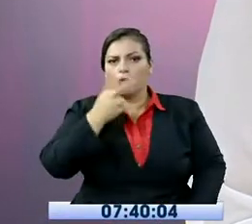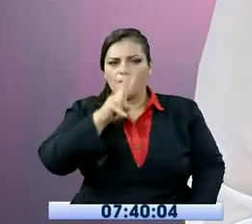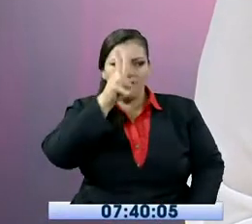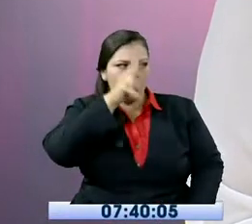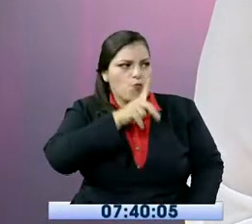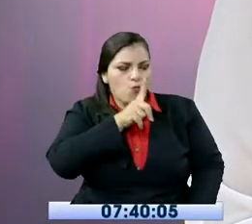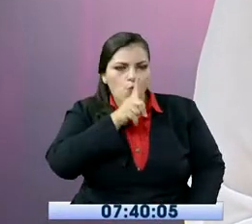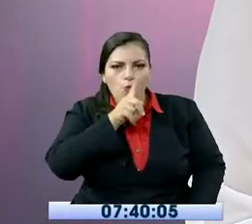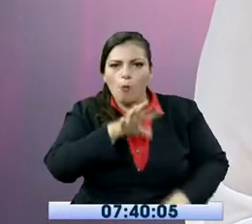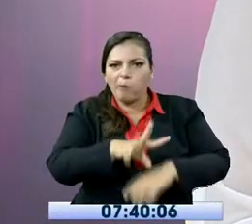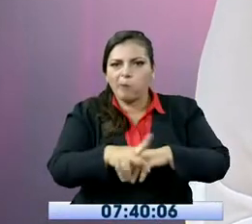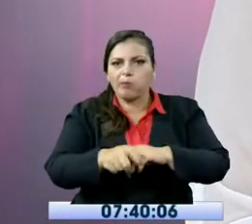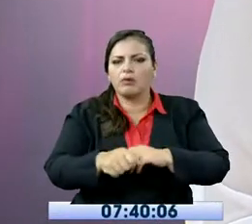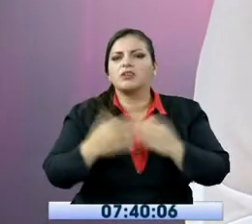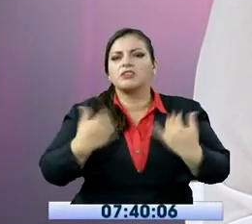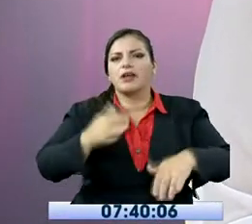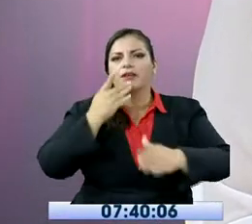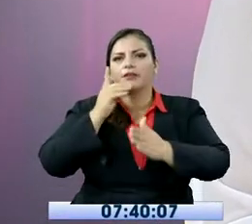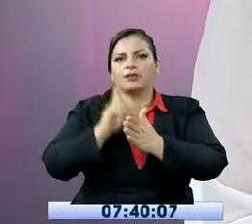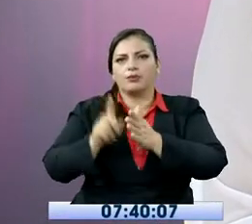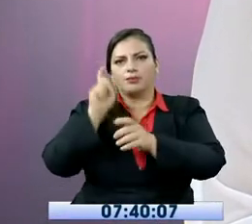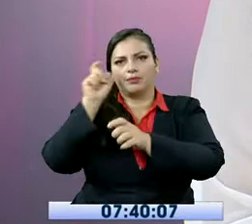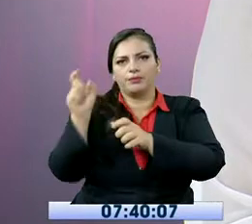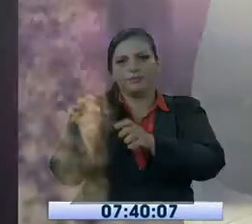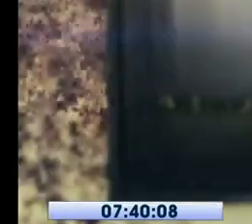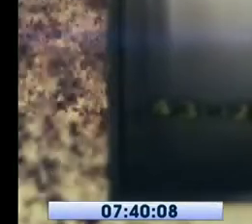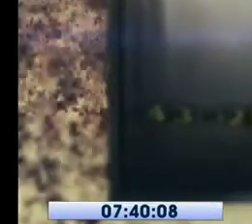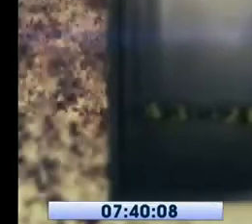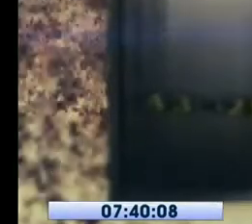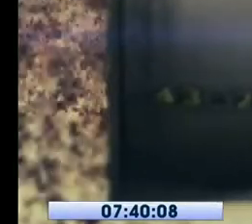vídeo sí